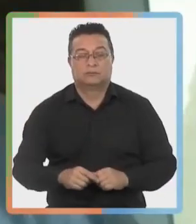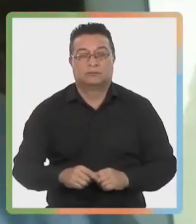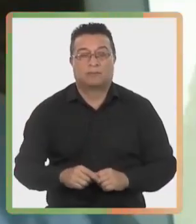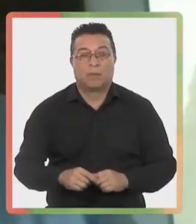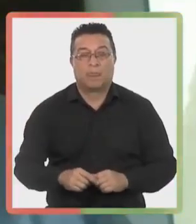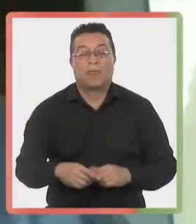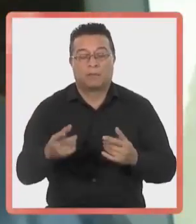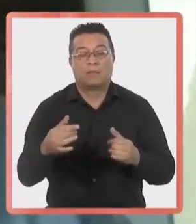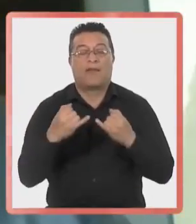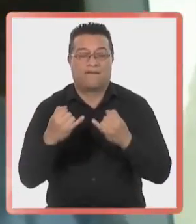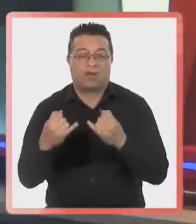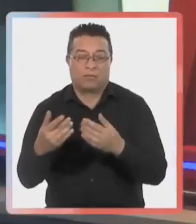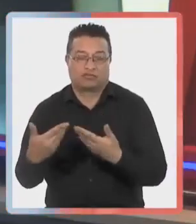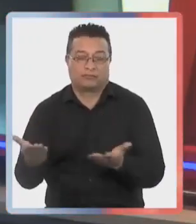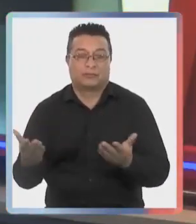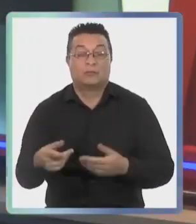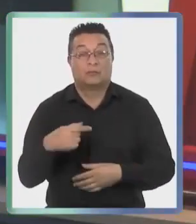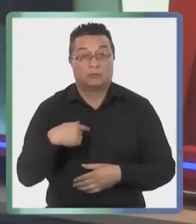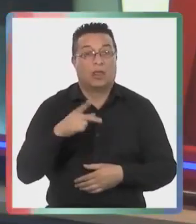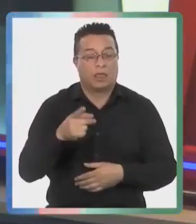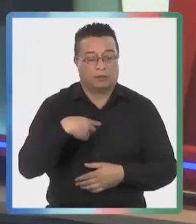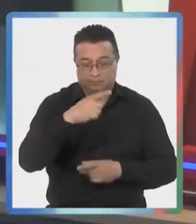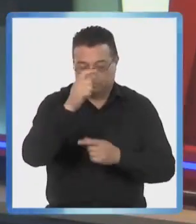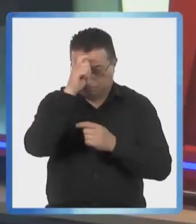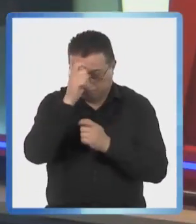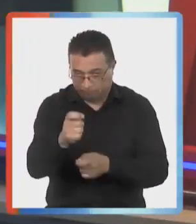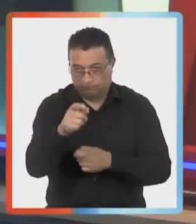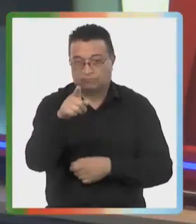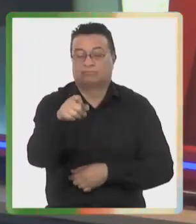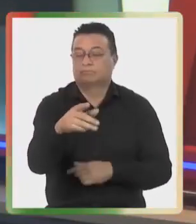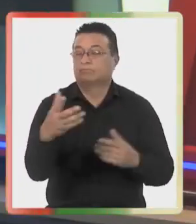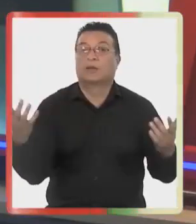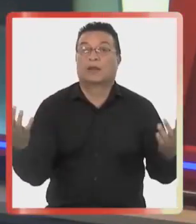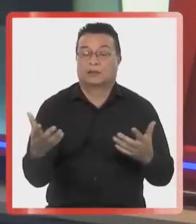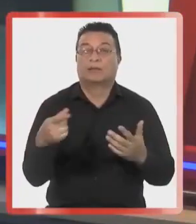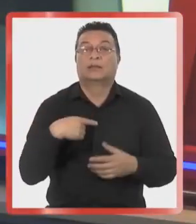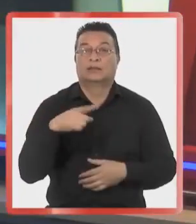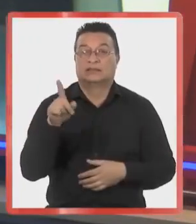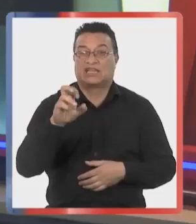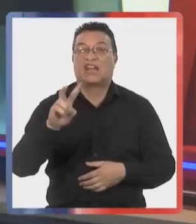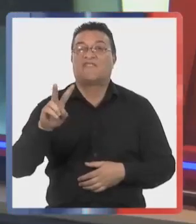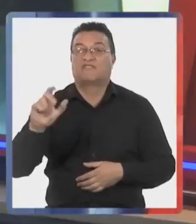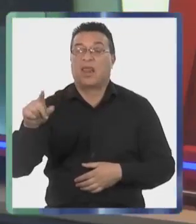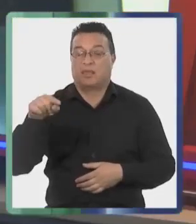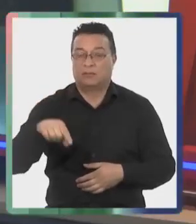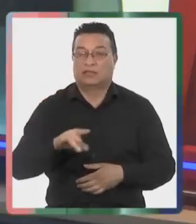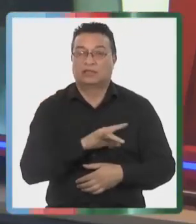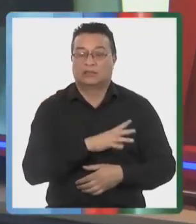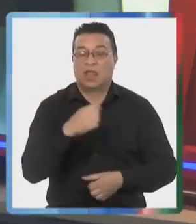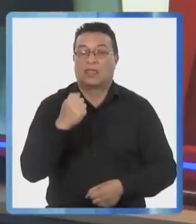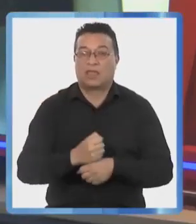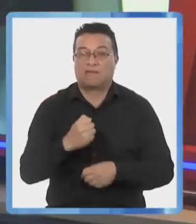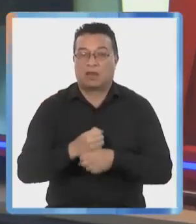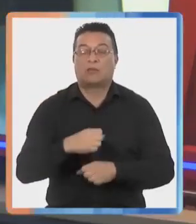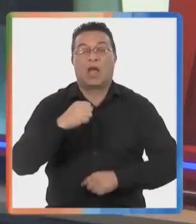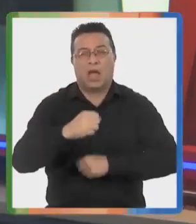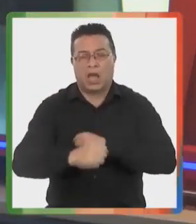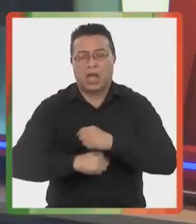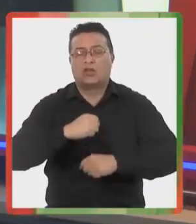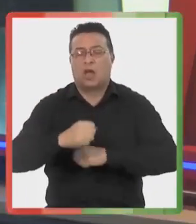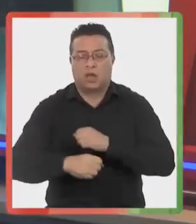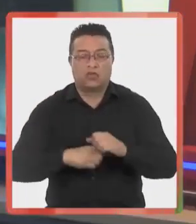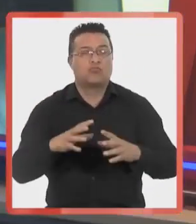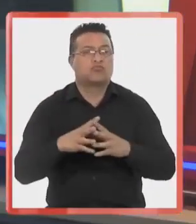no retenemos información. Yo creo que tenemos que sacarnos el sombrero los chilenos con el servicio electoral que tenemos, con el trabajo que han tenido. Han sido